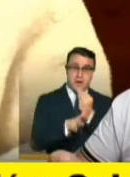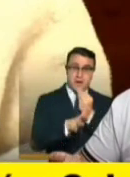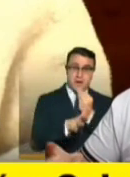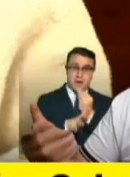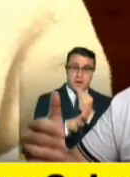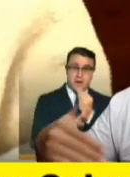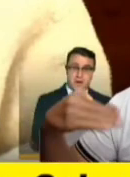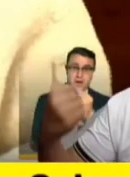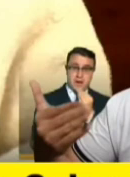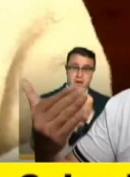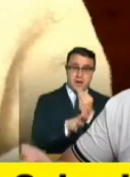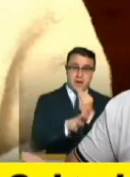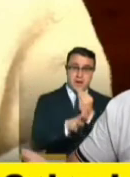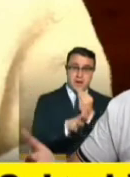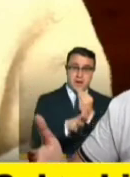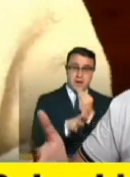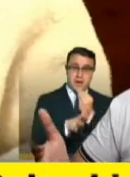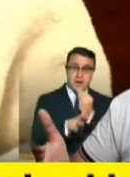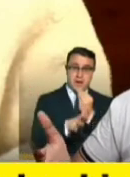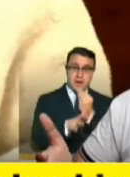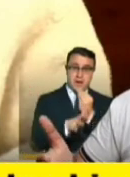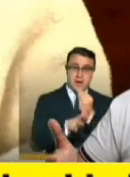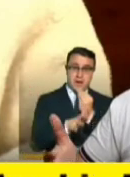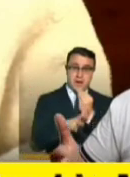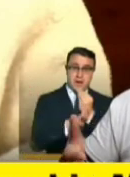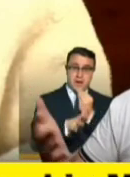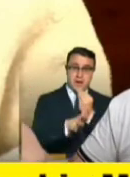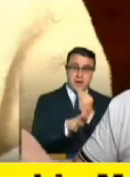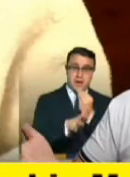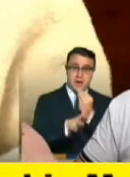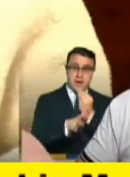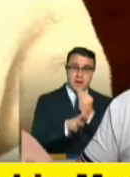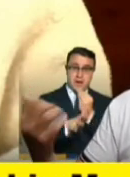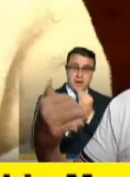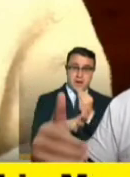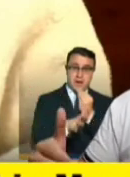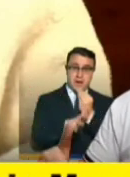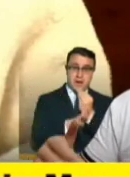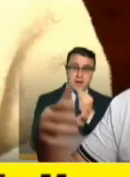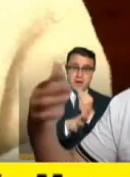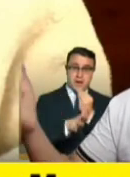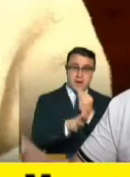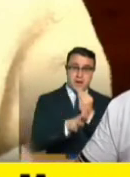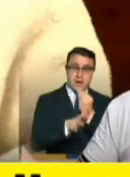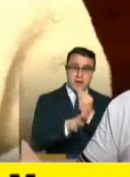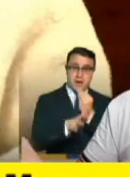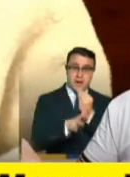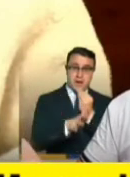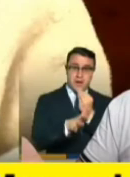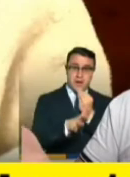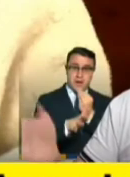vida digna o una vejez digna. Entonces, vamos a ver, ya se está hablando de eso, ya se va a